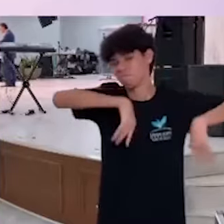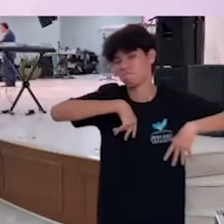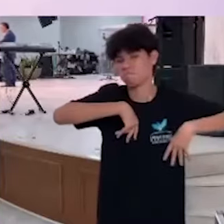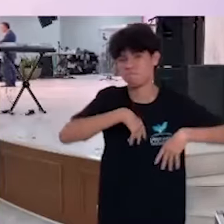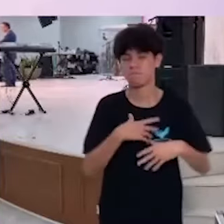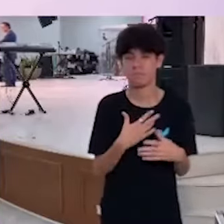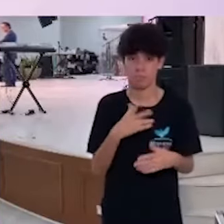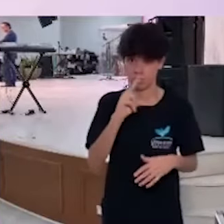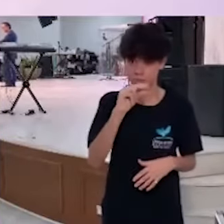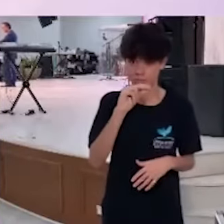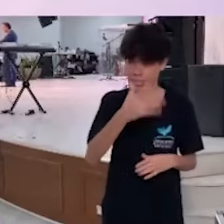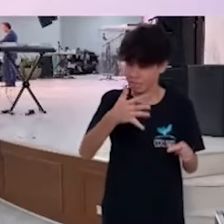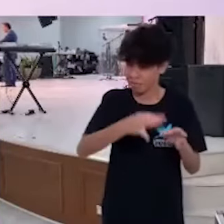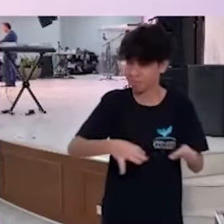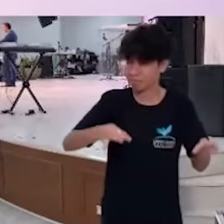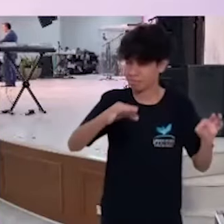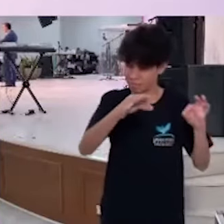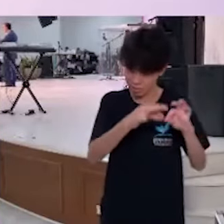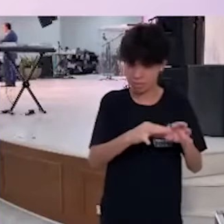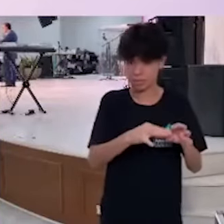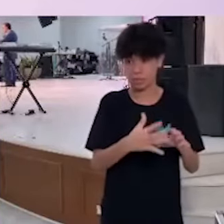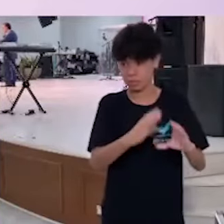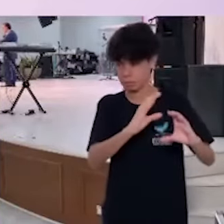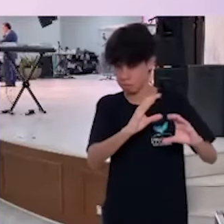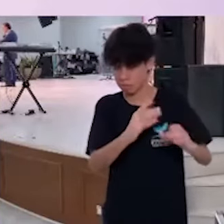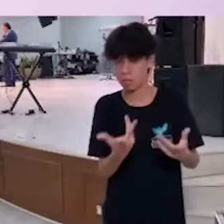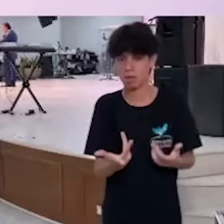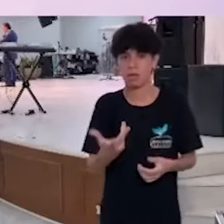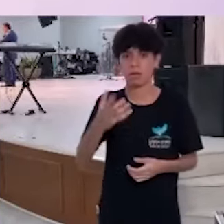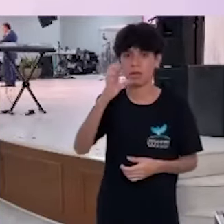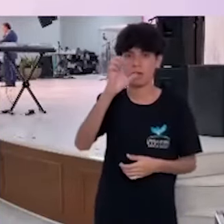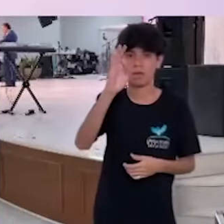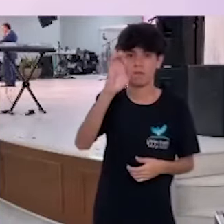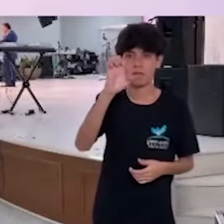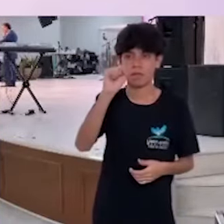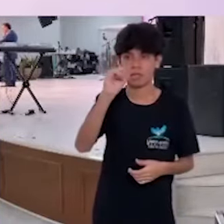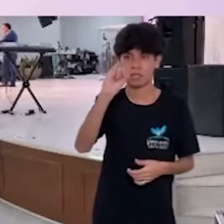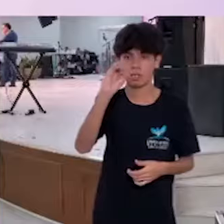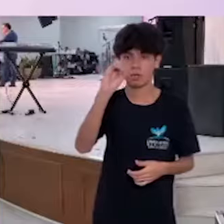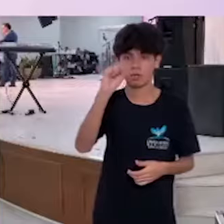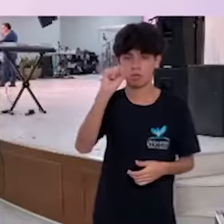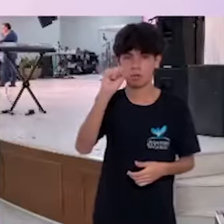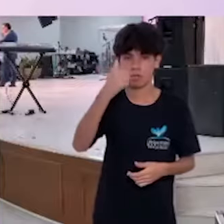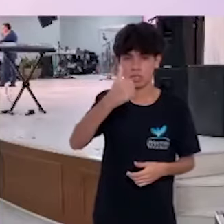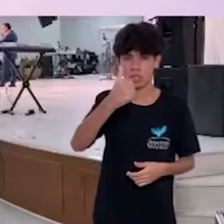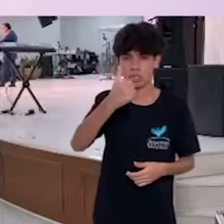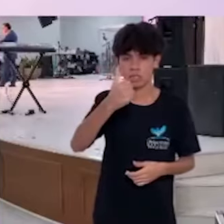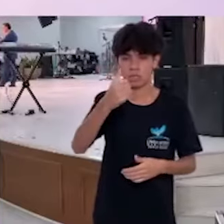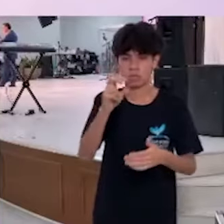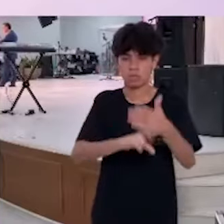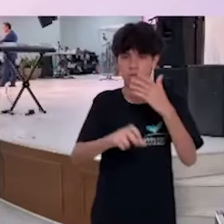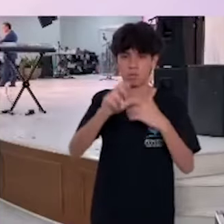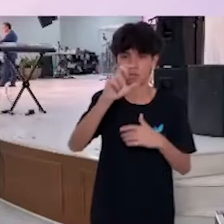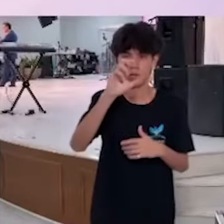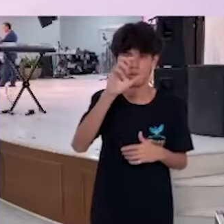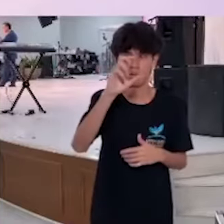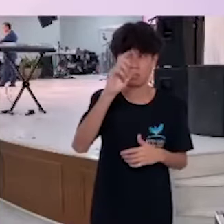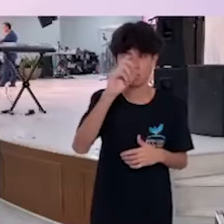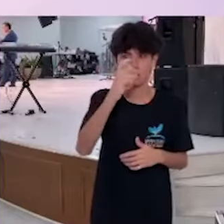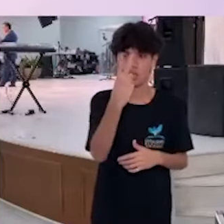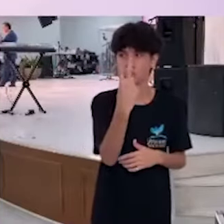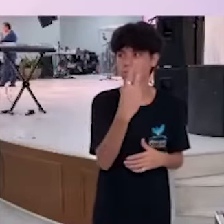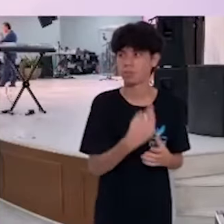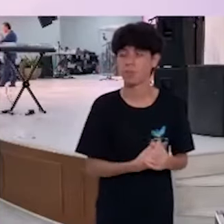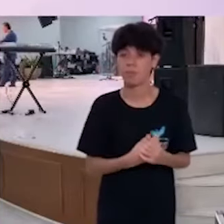de adulterio. Proverbios capítulo 6, versículo 32. Dice que el que comete adulterio es